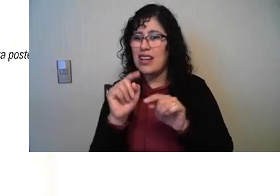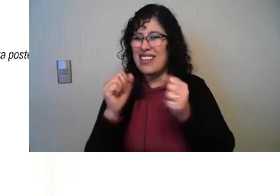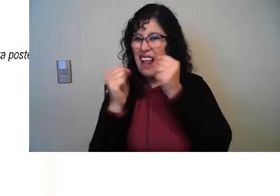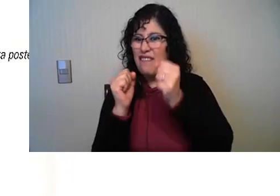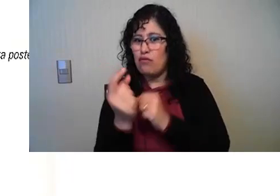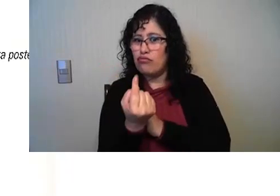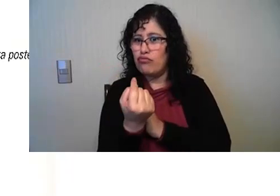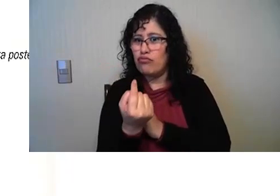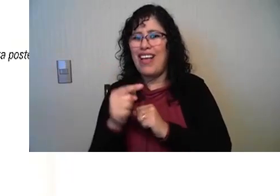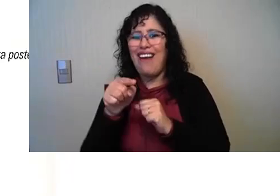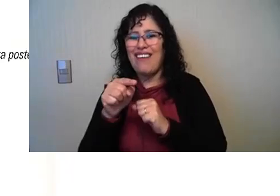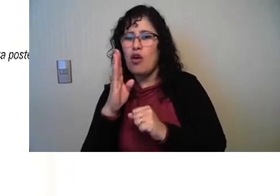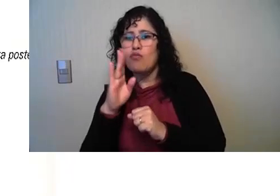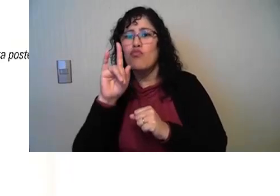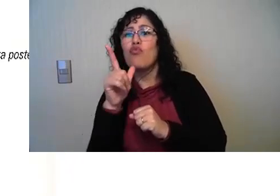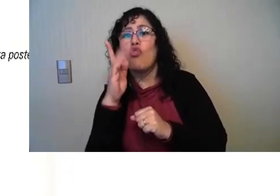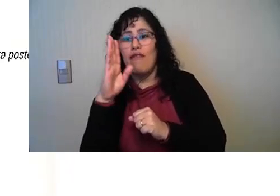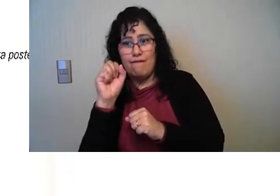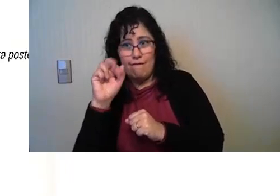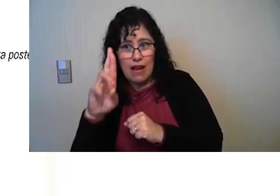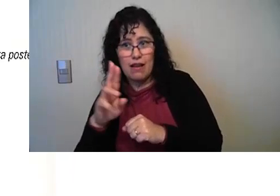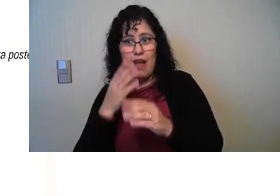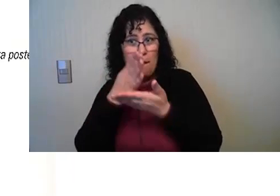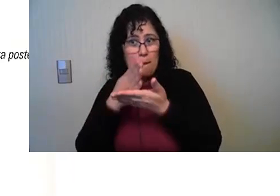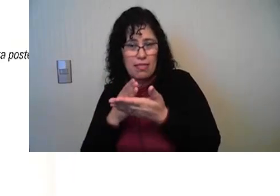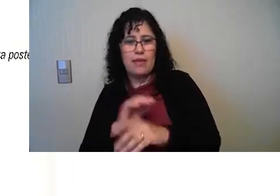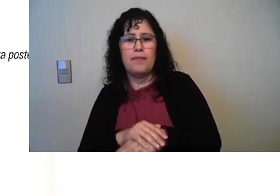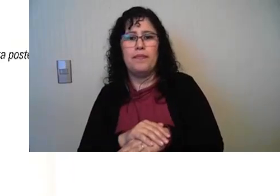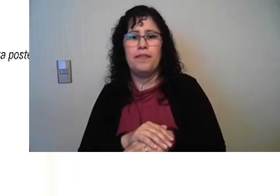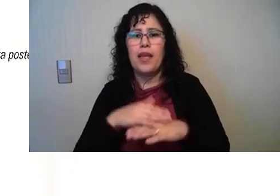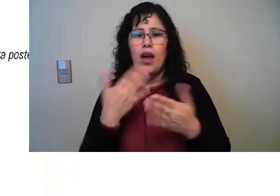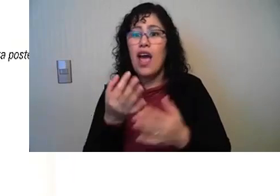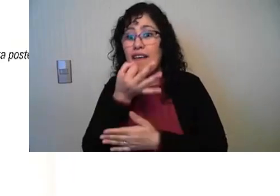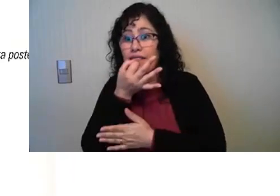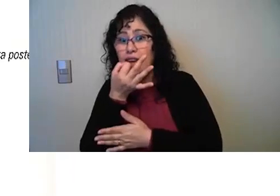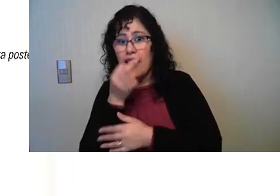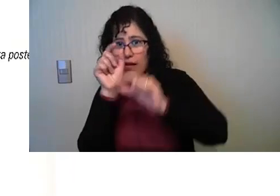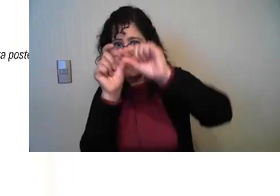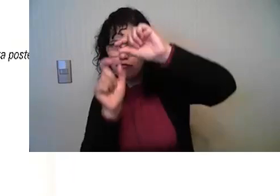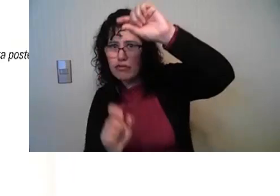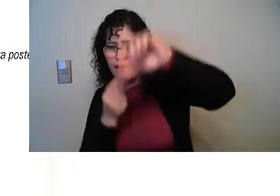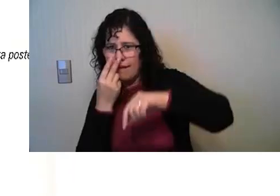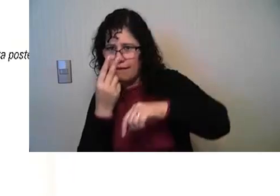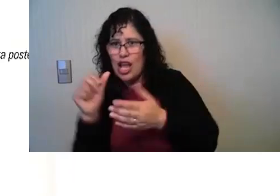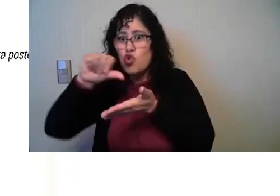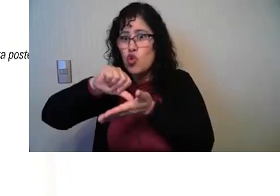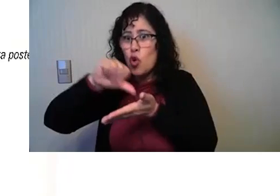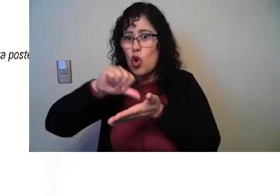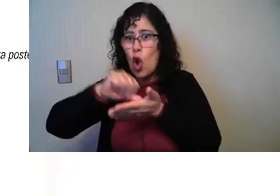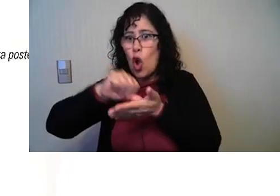vulvar. En color verde van a encontrar la columna o los núcleos